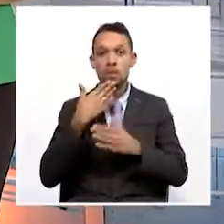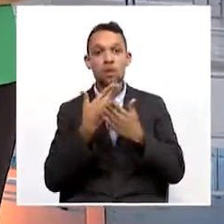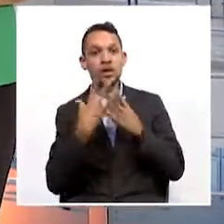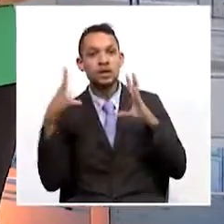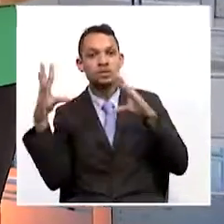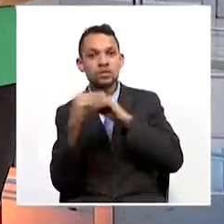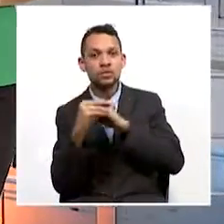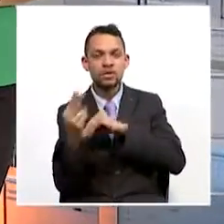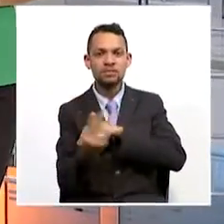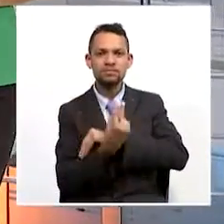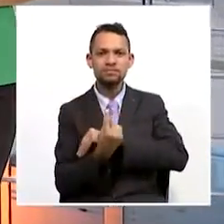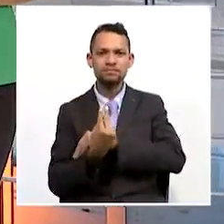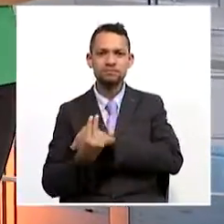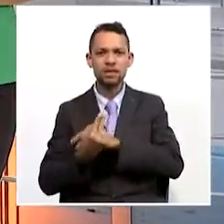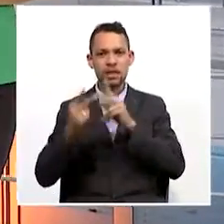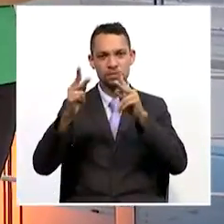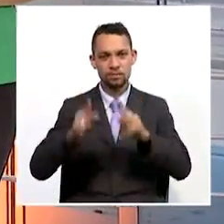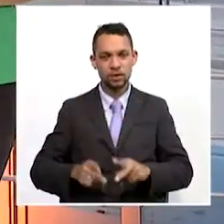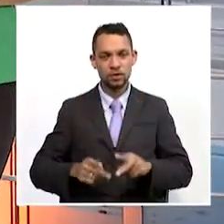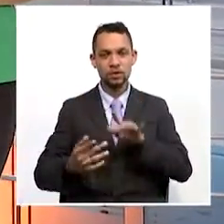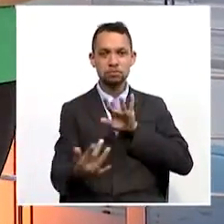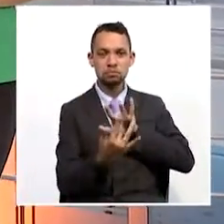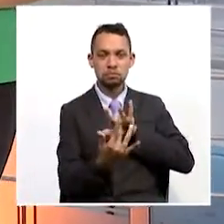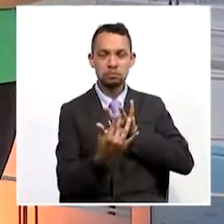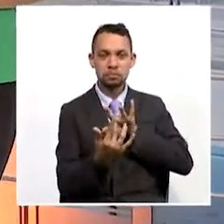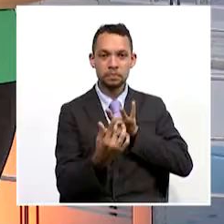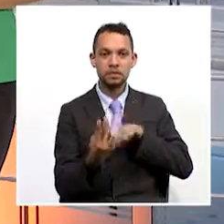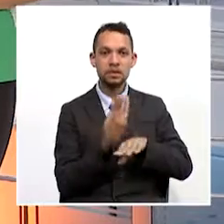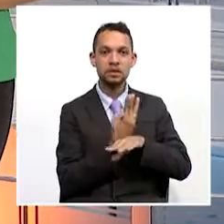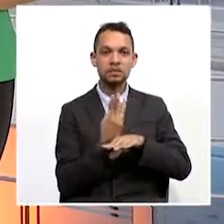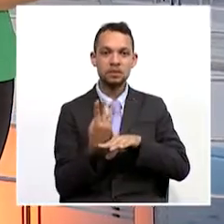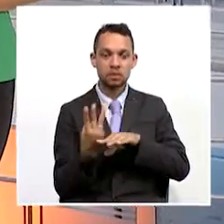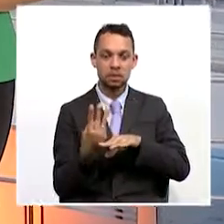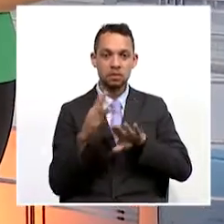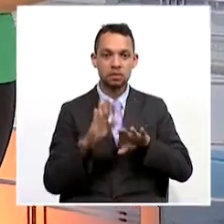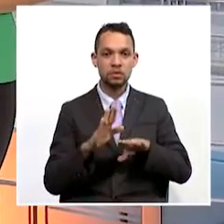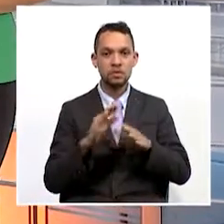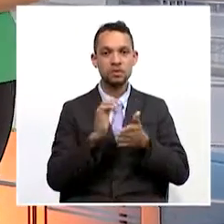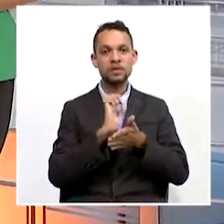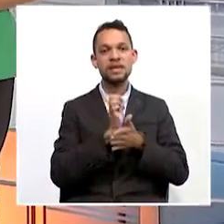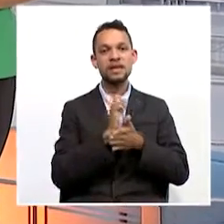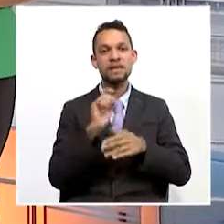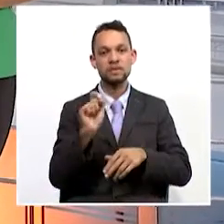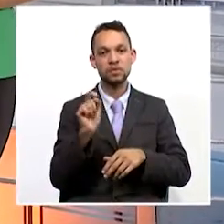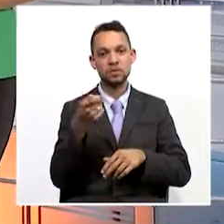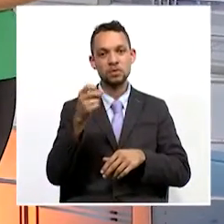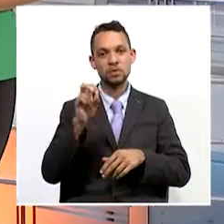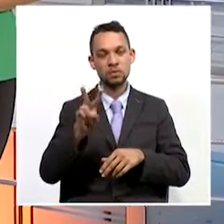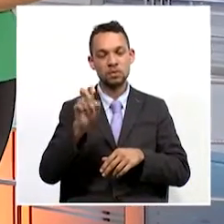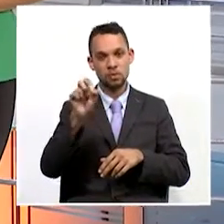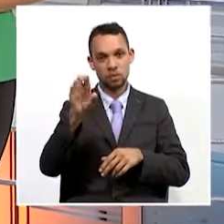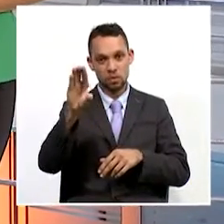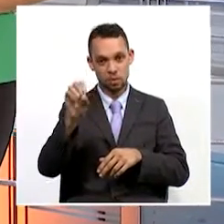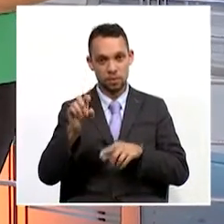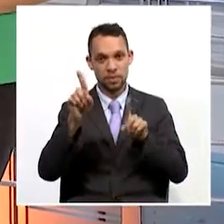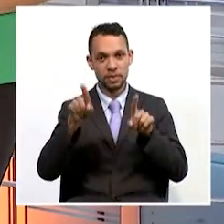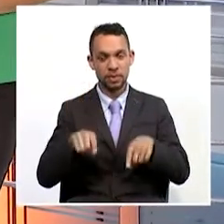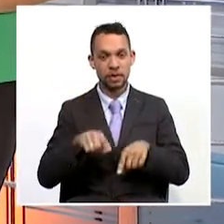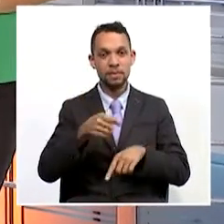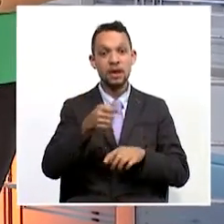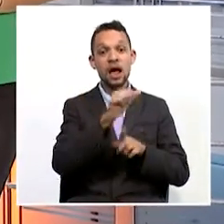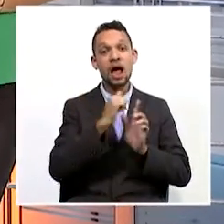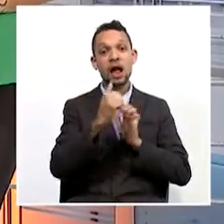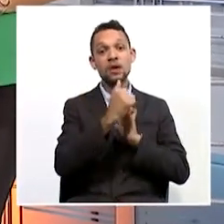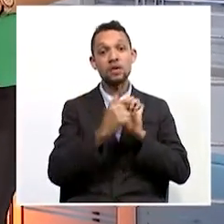nuestros televidentes, a todas las personas que nos siguen a través de www.telecafé.co, igualmente a través de nuestras redes sociales, arroba Telecafé Noticias en Twitter,